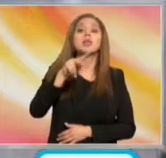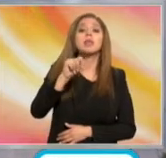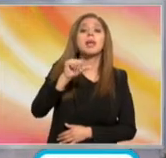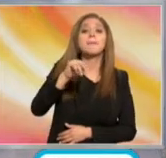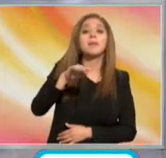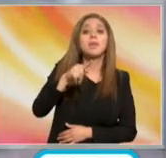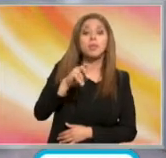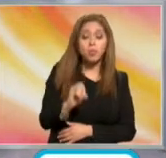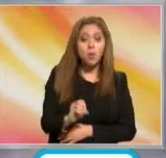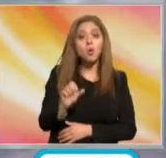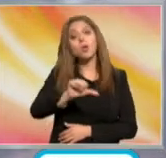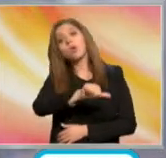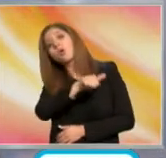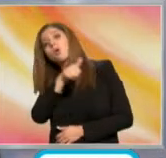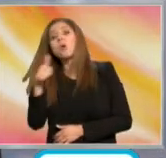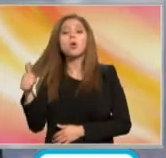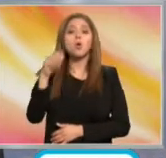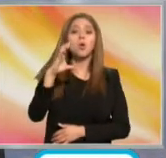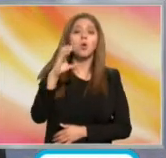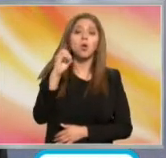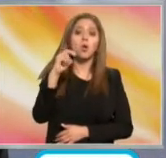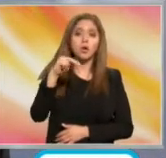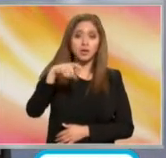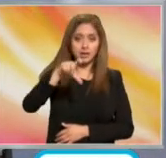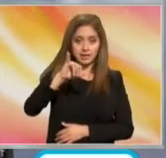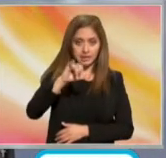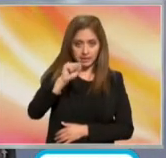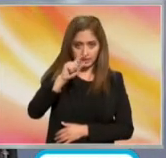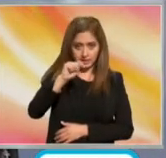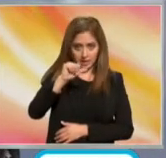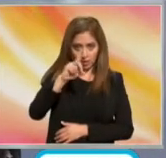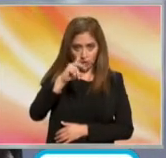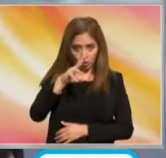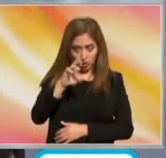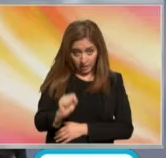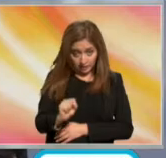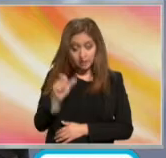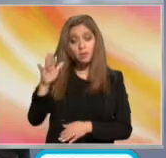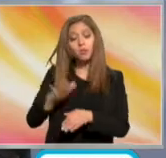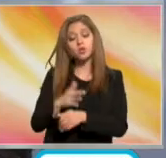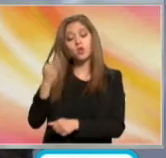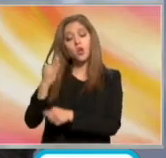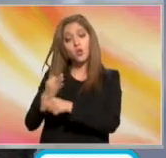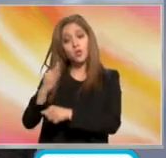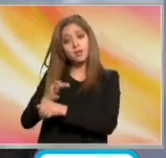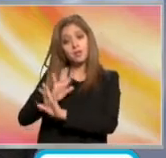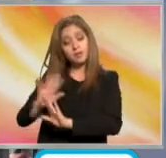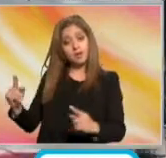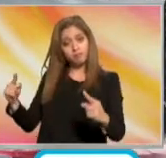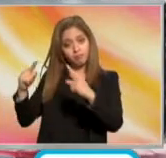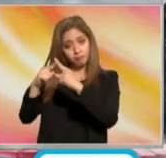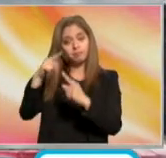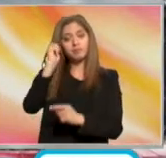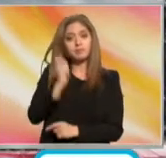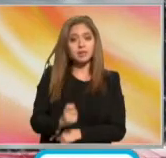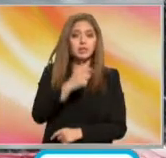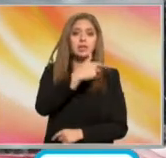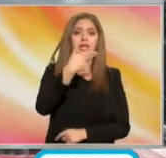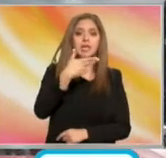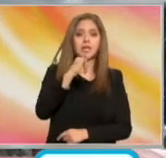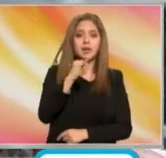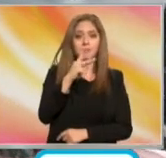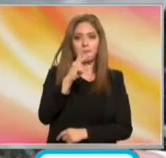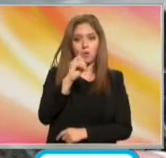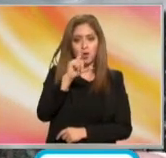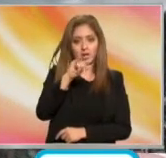final Santos Hipólito y Casiano, hasta que se convirtió prácticamente en la parroquia de la Sí. Ciudad de México. Claro, entonces inmediatamente después